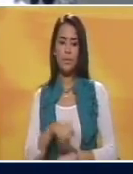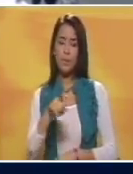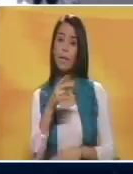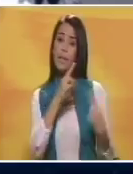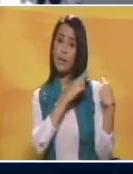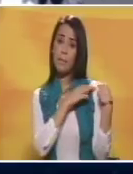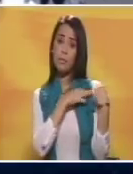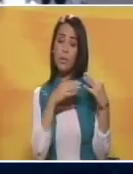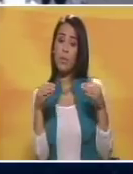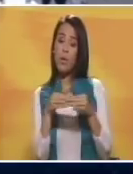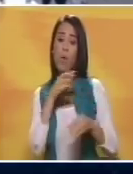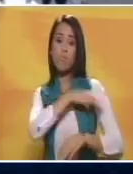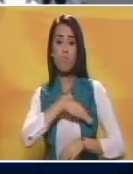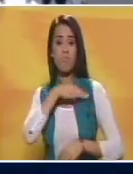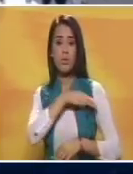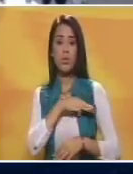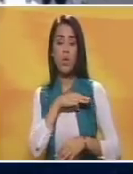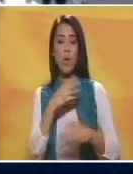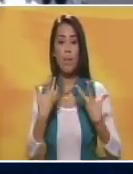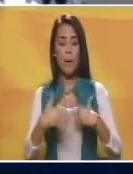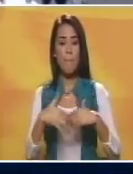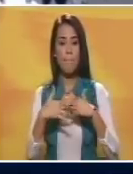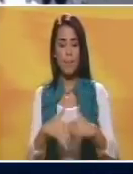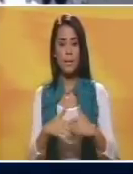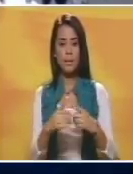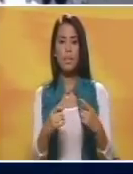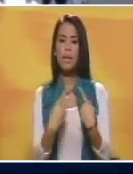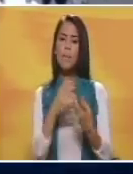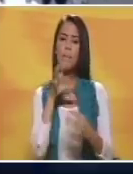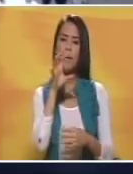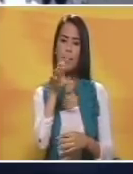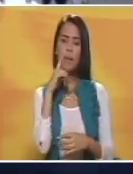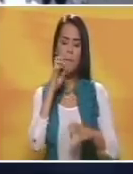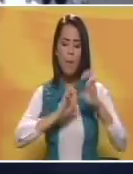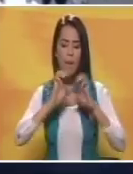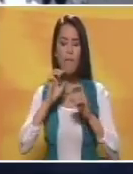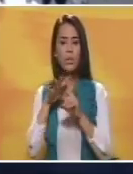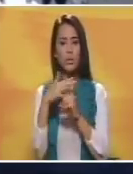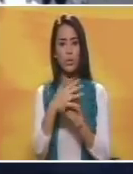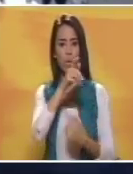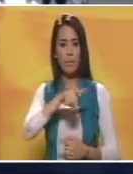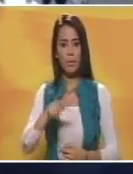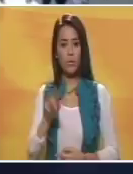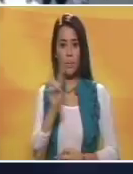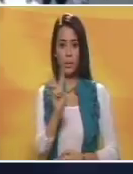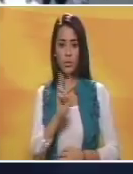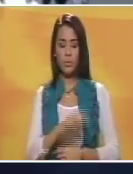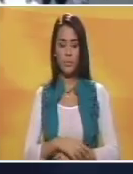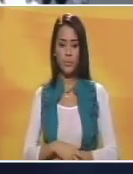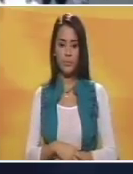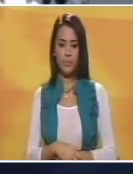responsable de una misión de la Eurocámara en el vecino país para así evaluar la situación de los venezolanos.